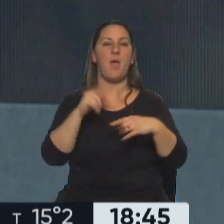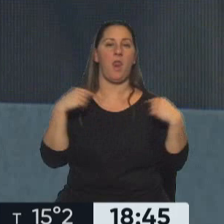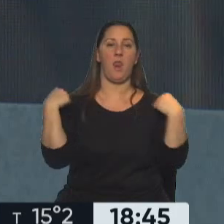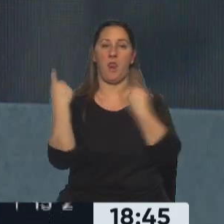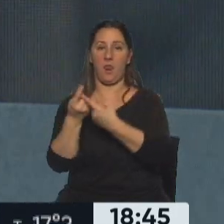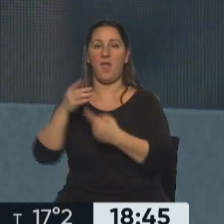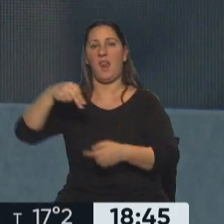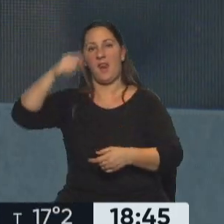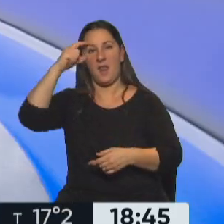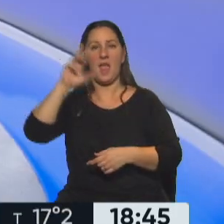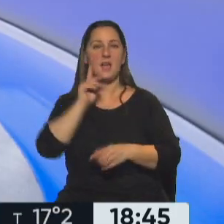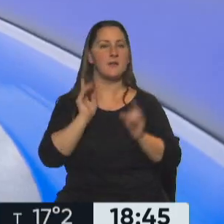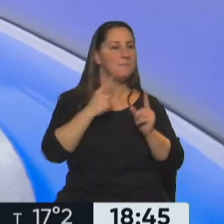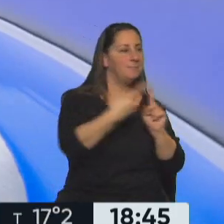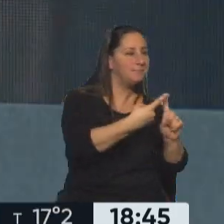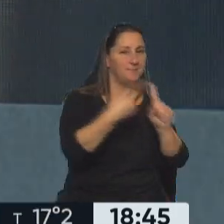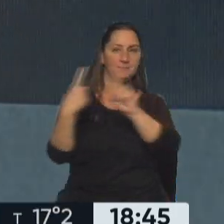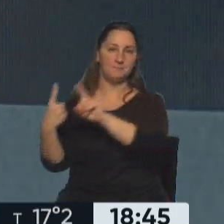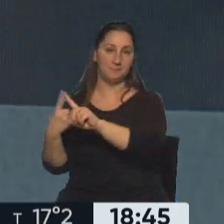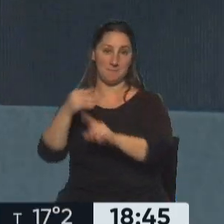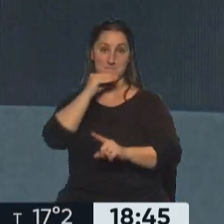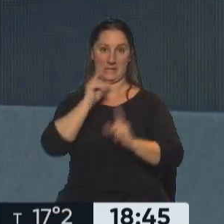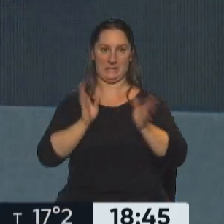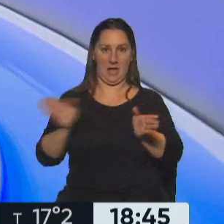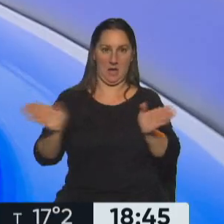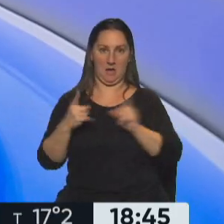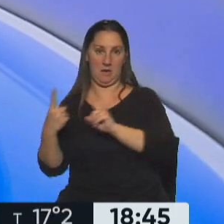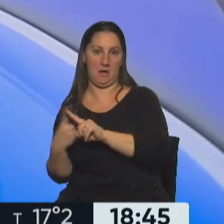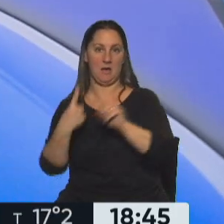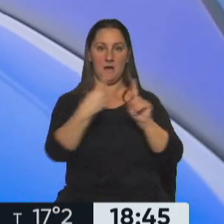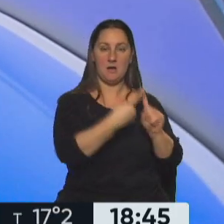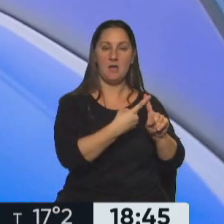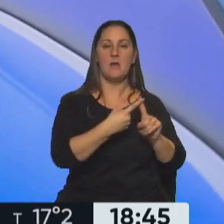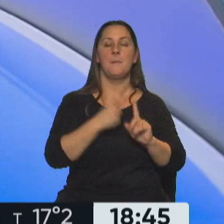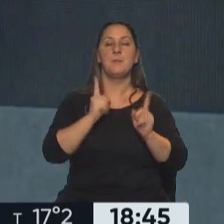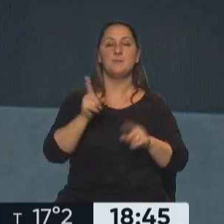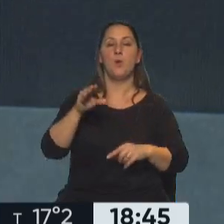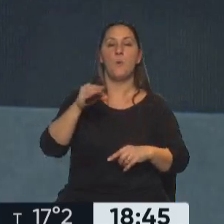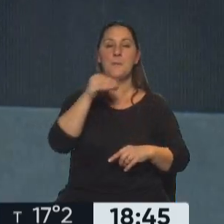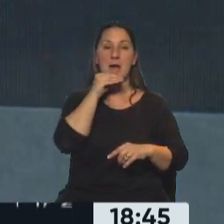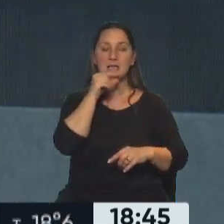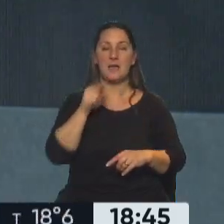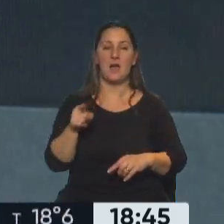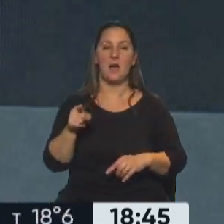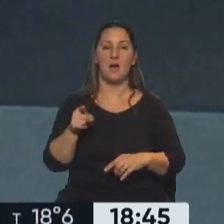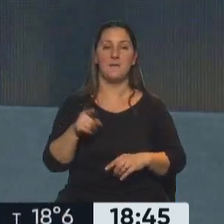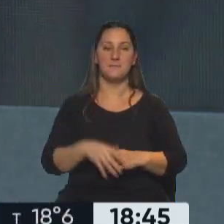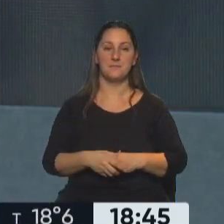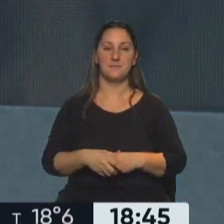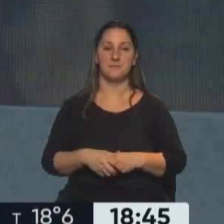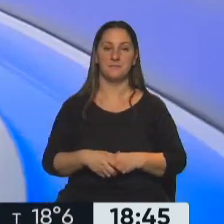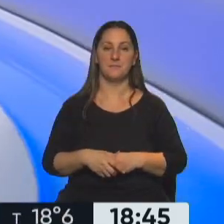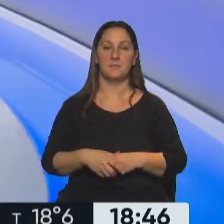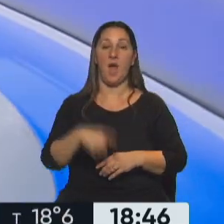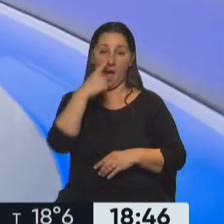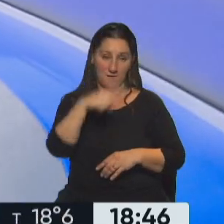de Negri, uno con otro, y fue el componedor y el que intentó,